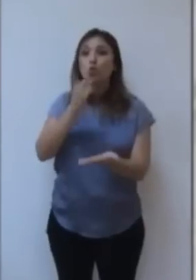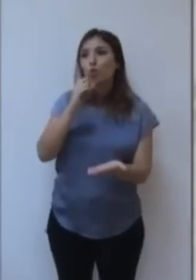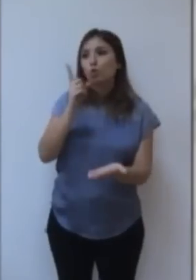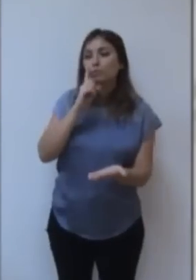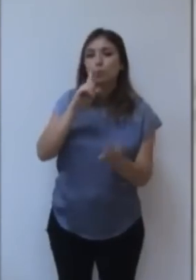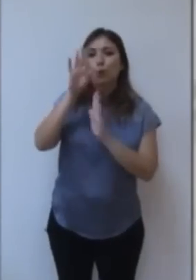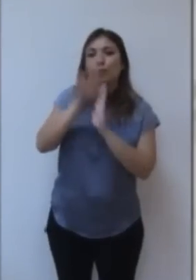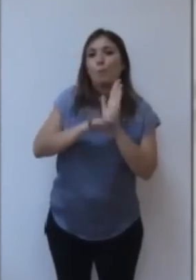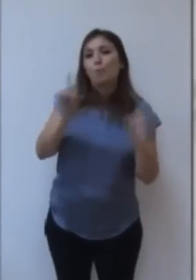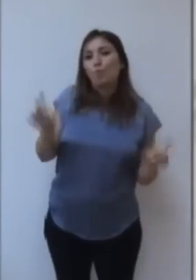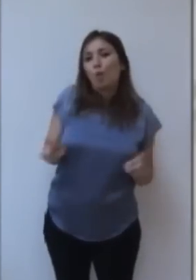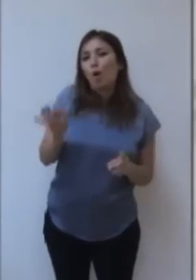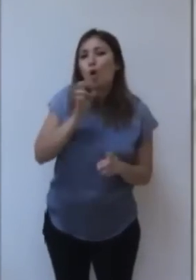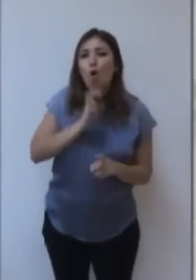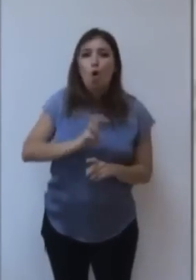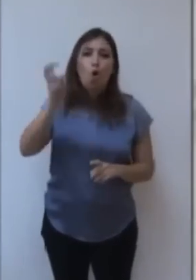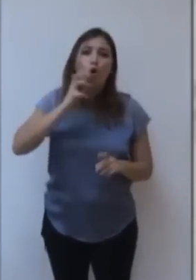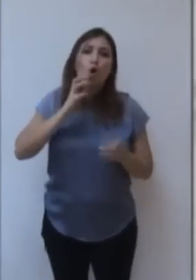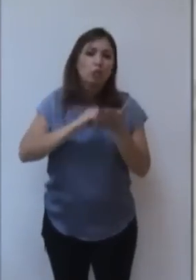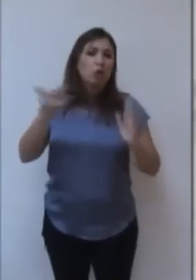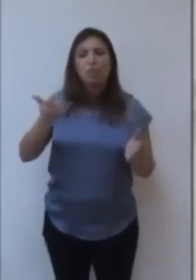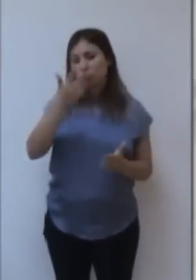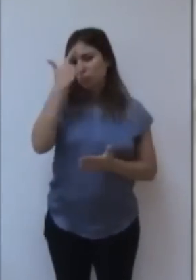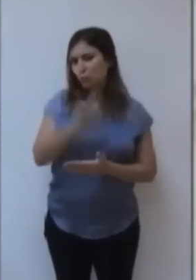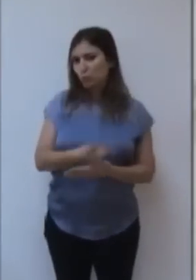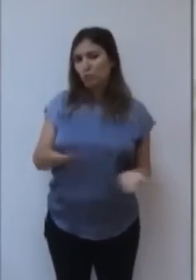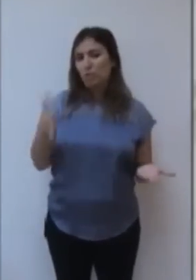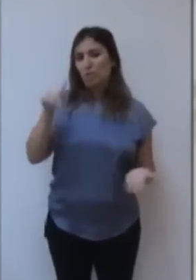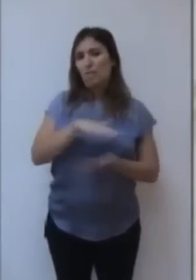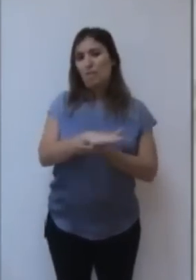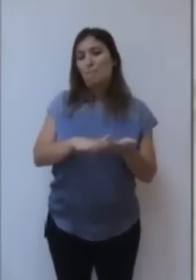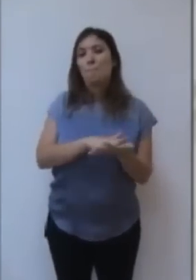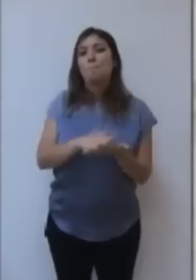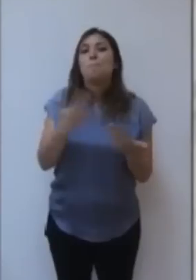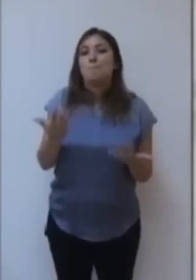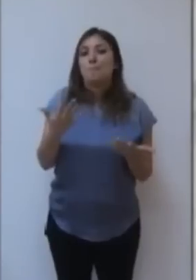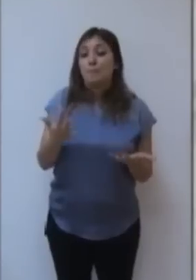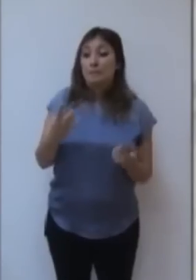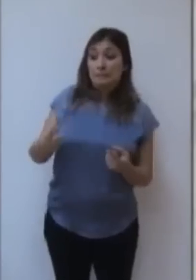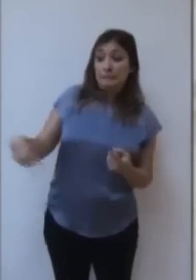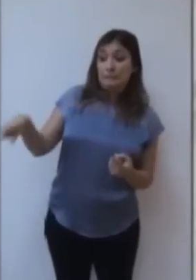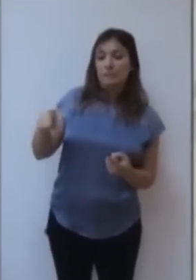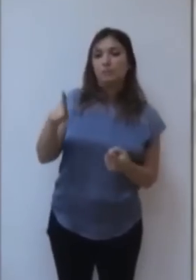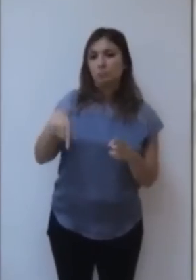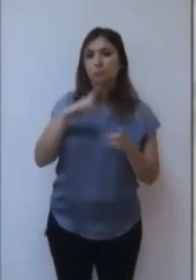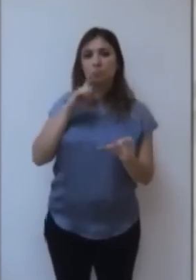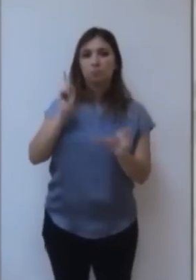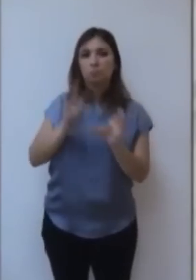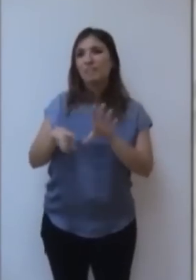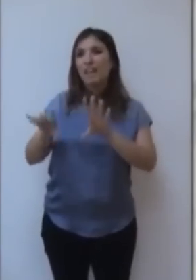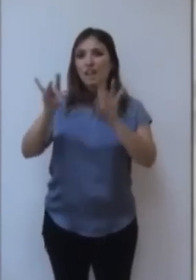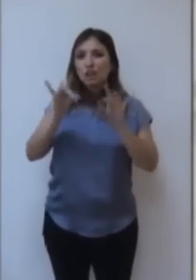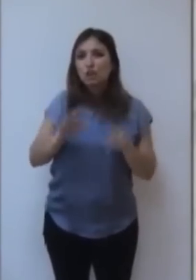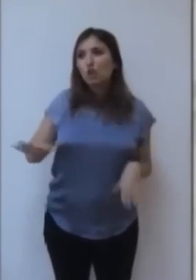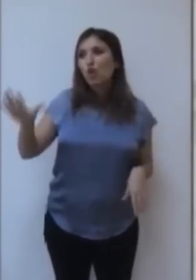que ser programas de informática, ¿no? Que es o de tecnología, que es lo que nos ocupa hoy, pero sí que ellos puedan acceder a ese entorno